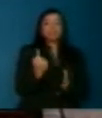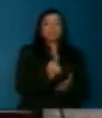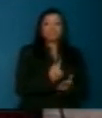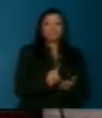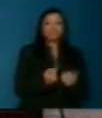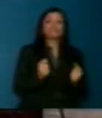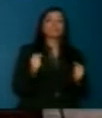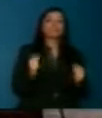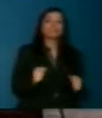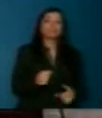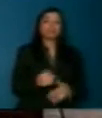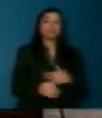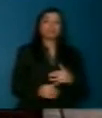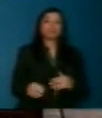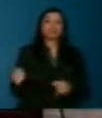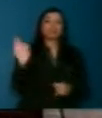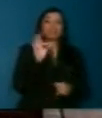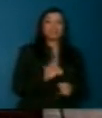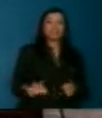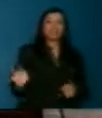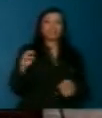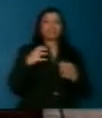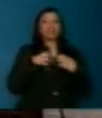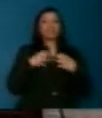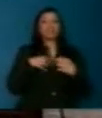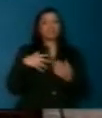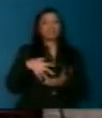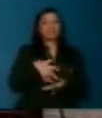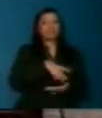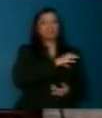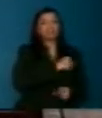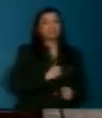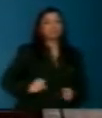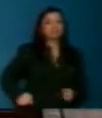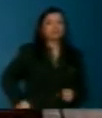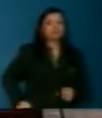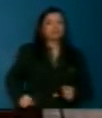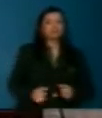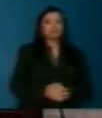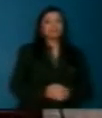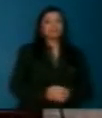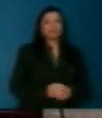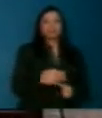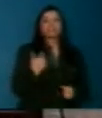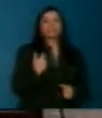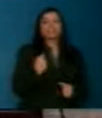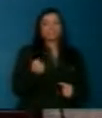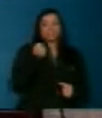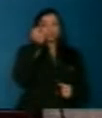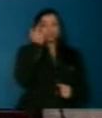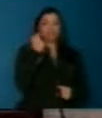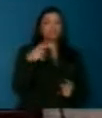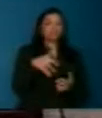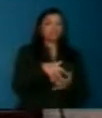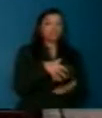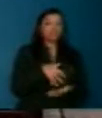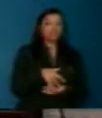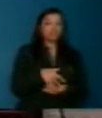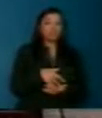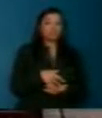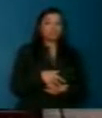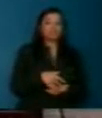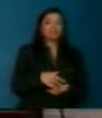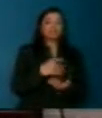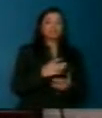en términos de calidad de vida de todos los habitantes, teniendo al ser humano en el centro